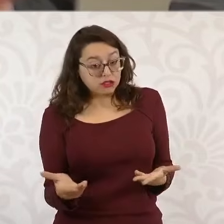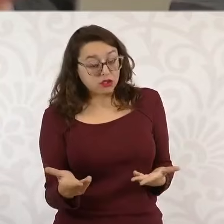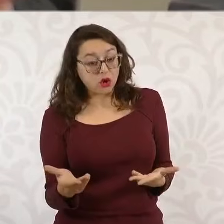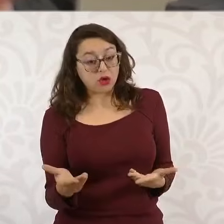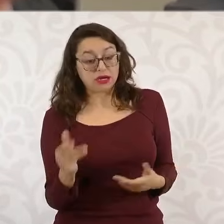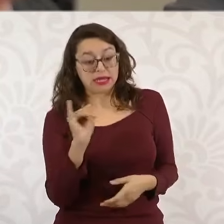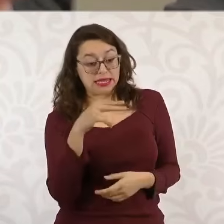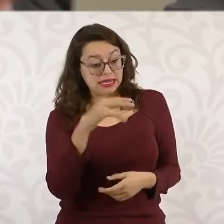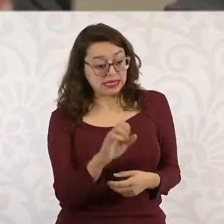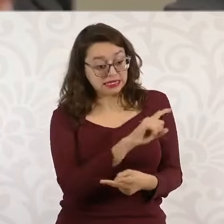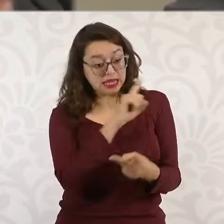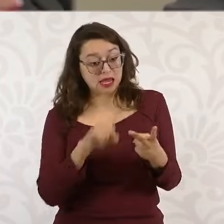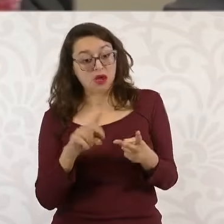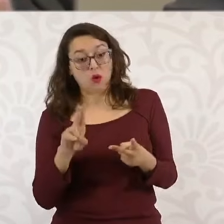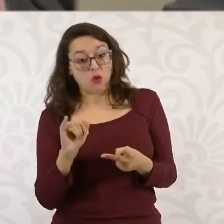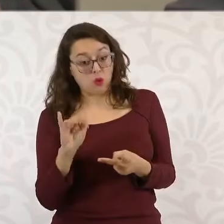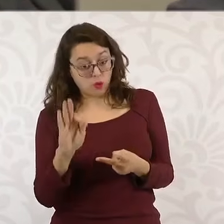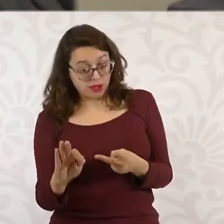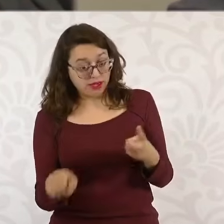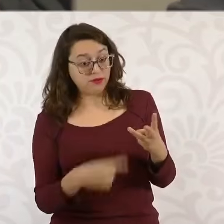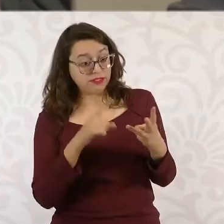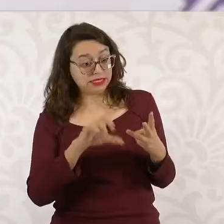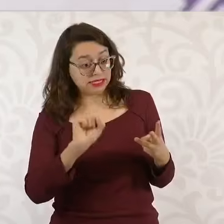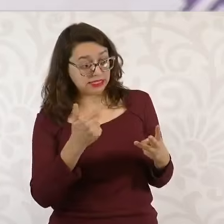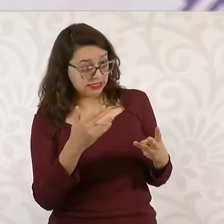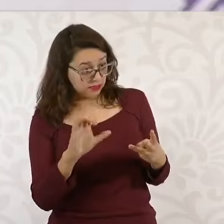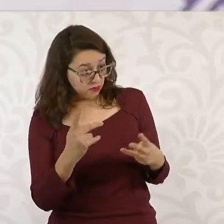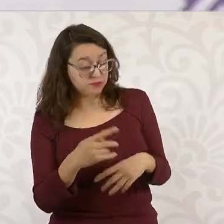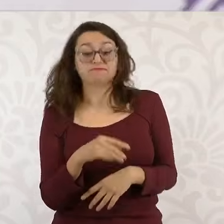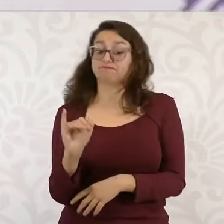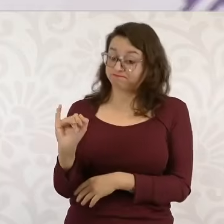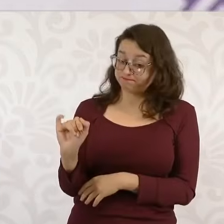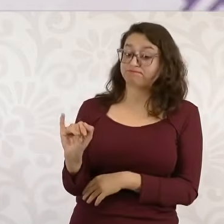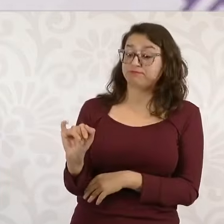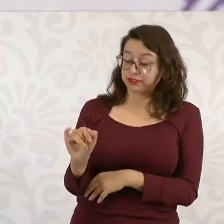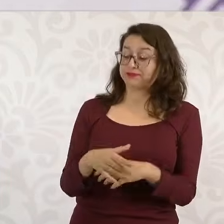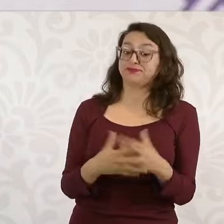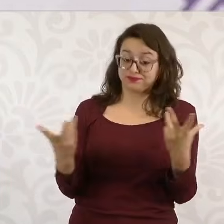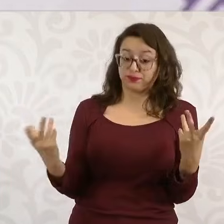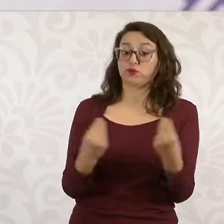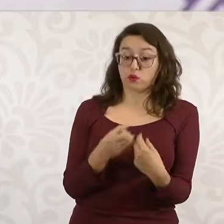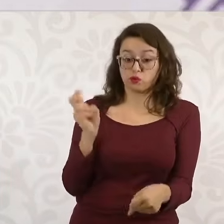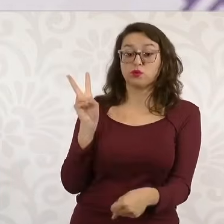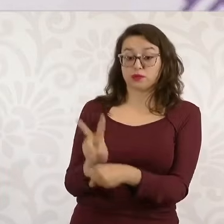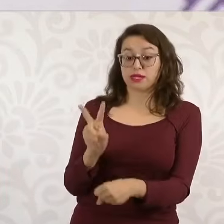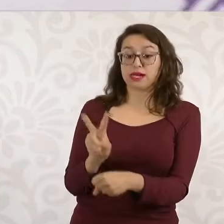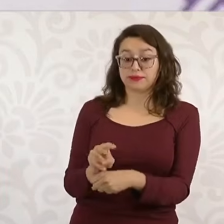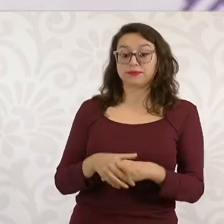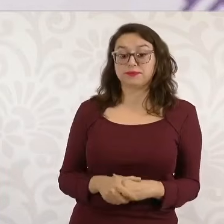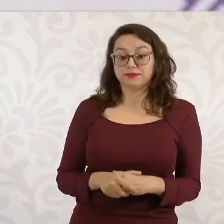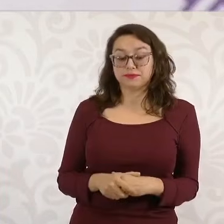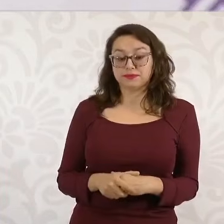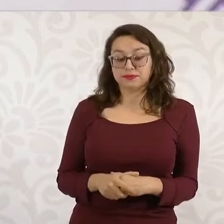Instituto Electoral con la UIF, Sí. con la Secretaría de Hacienda? Sí, sí, y que en el momento, o sea, que sea